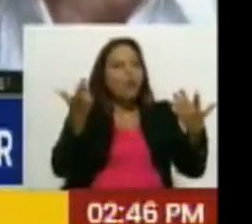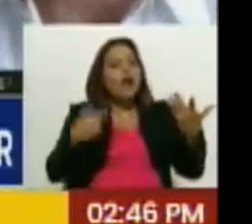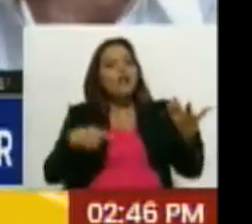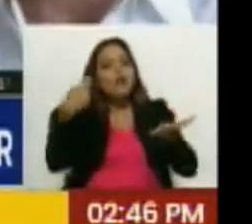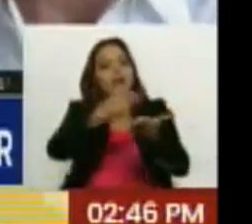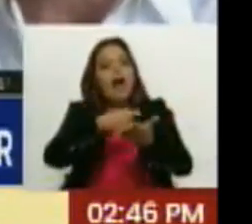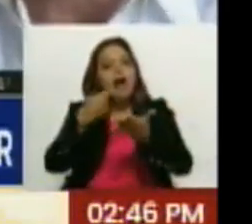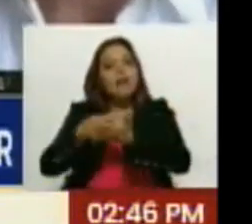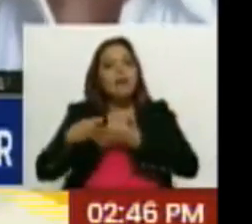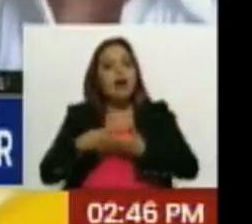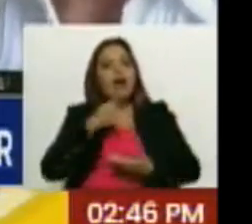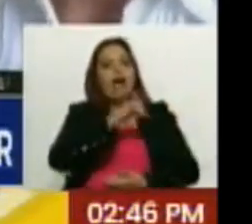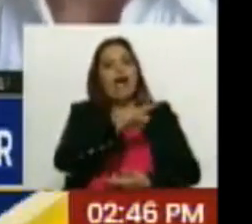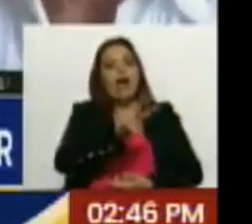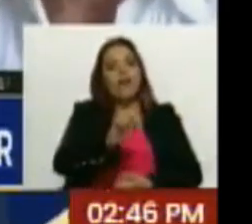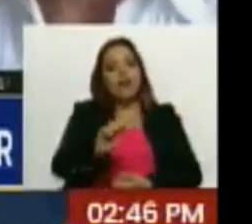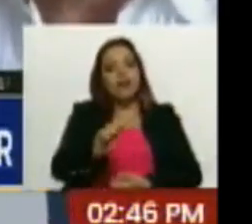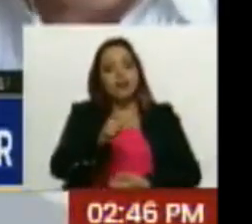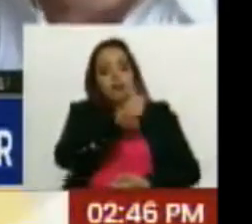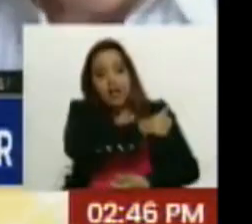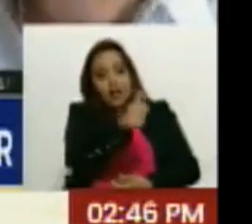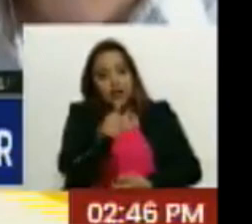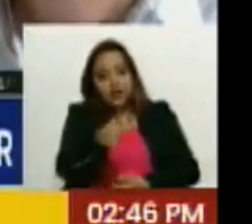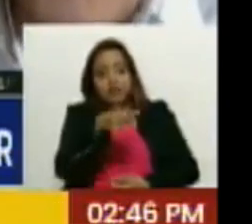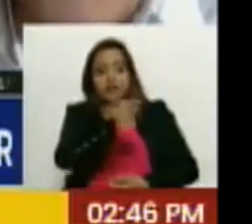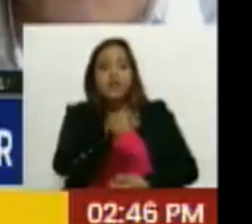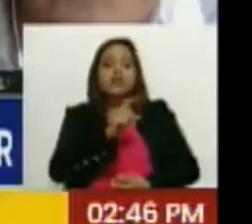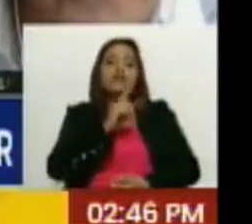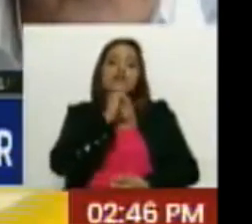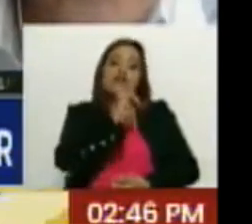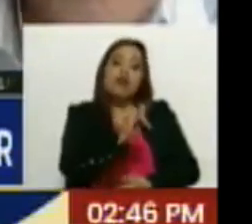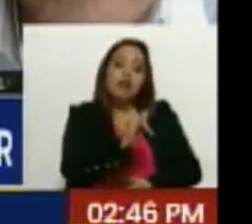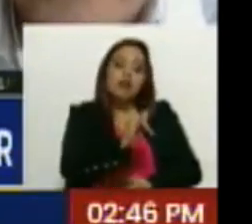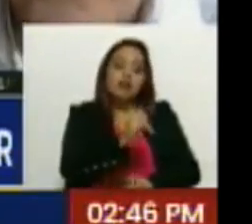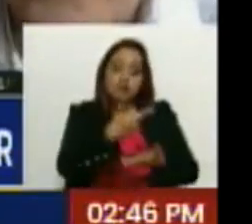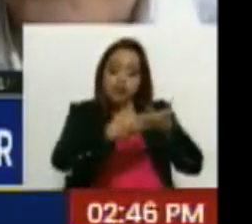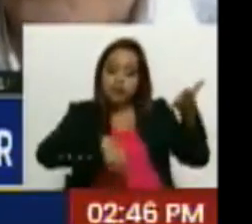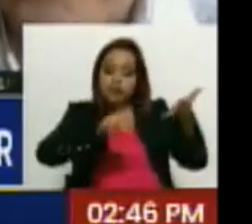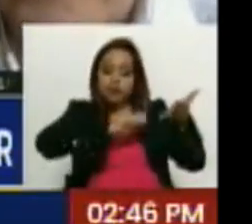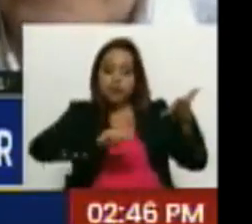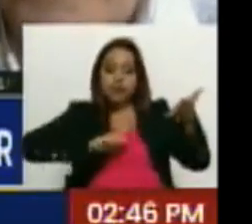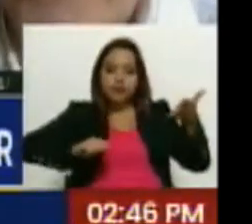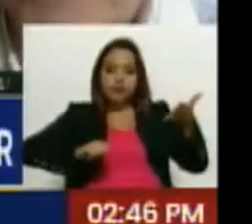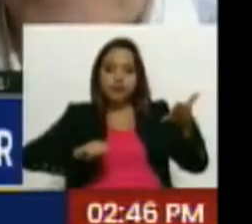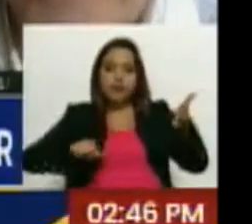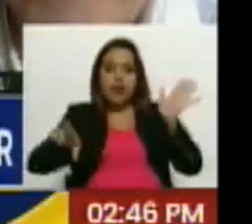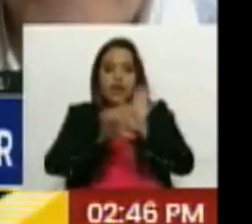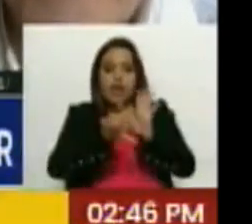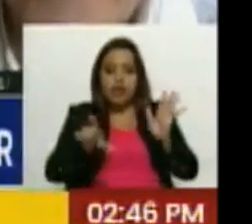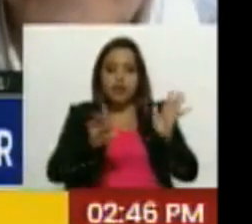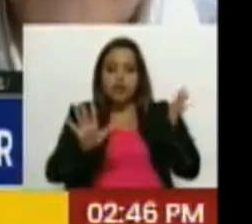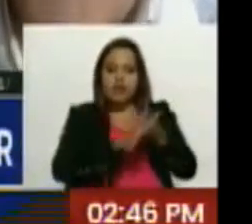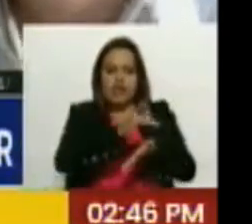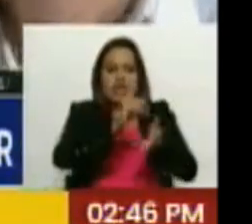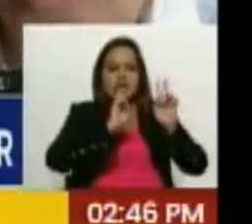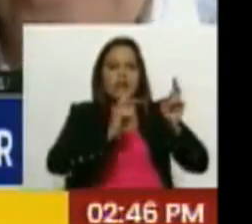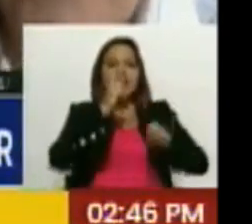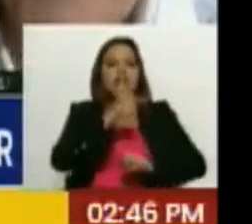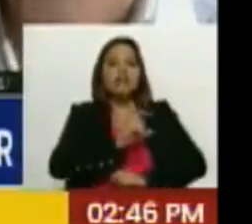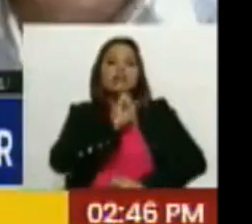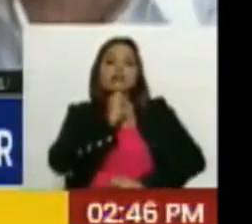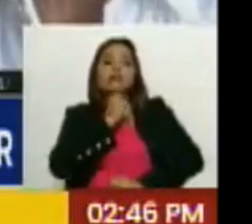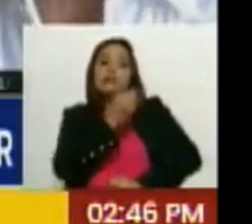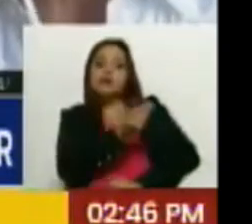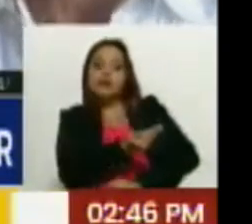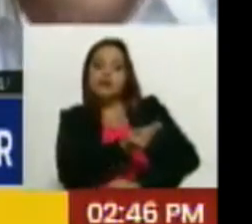Bueno, esa información la comenzó ya mandó incluso un decreto respecto al tema, a temas tributarios,